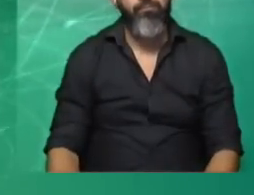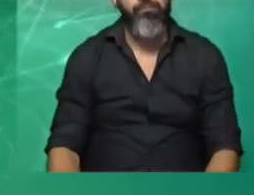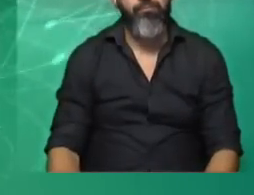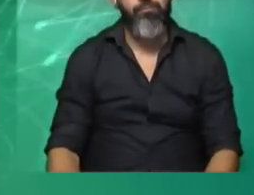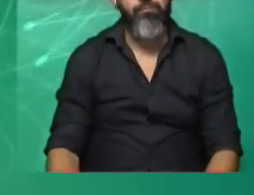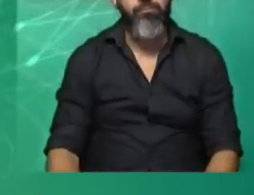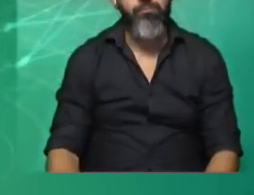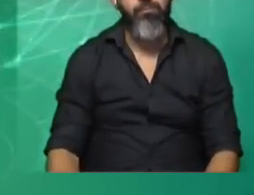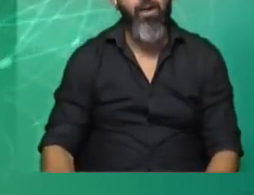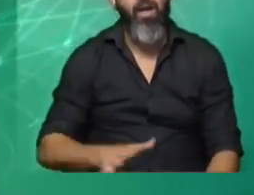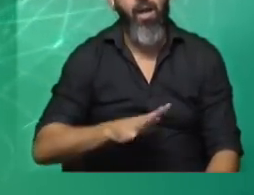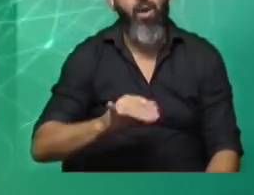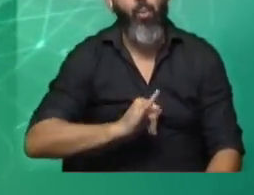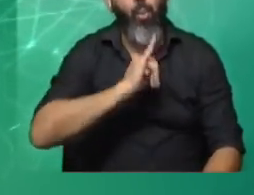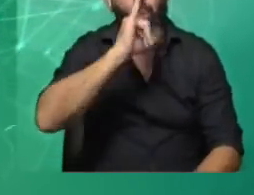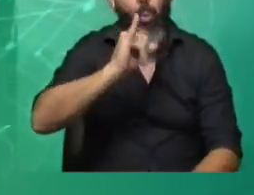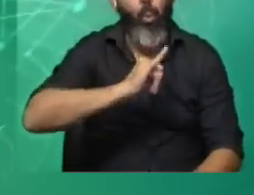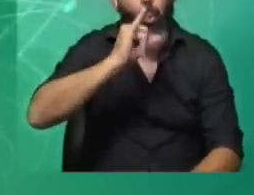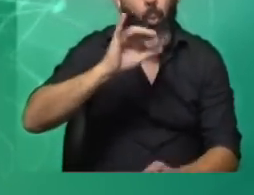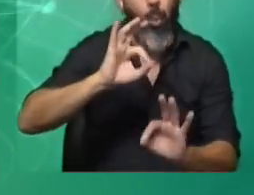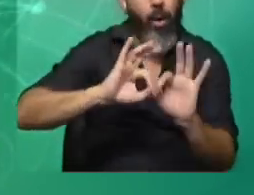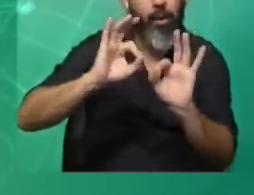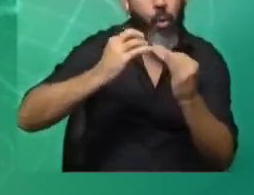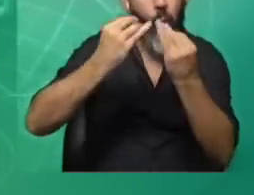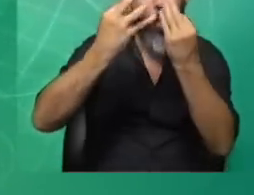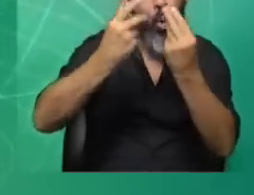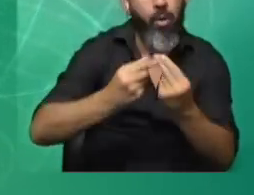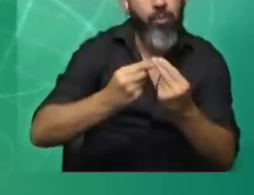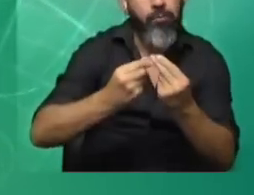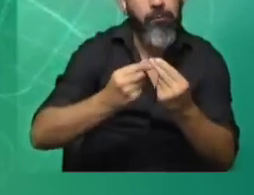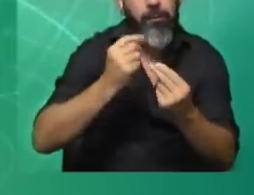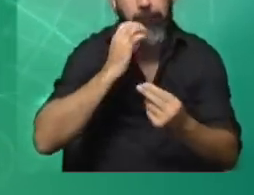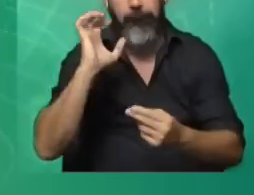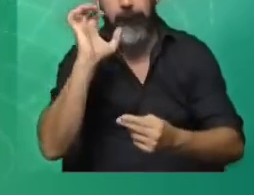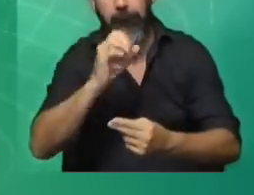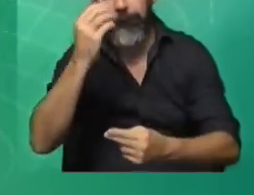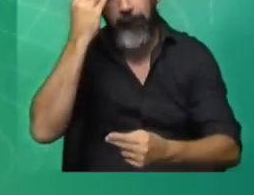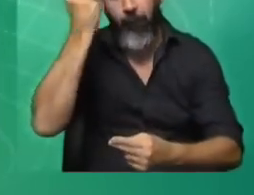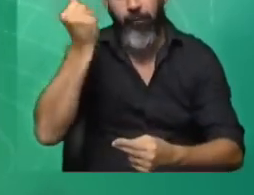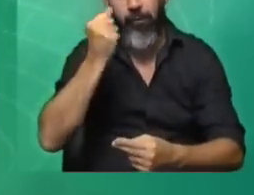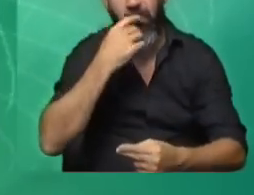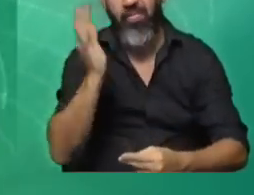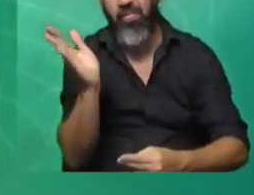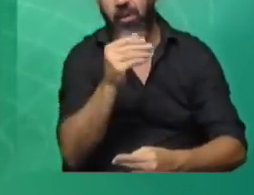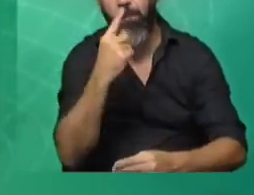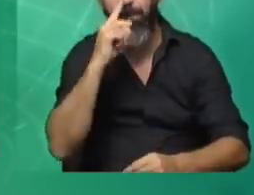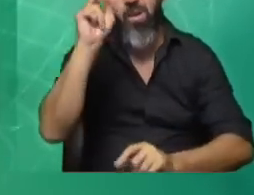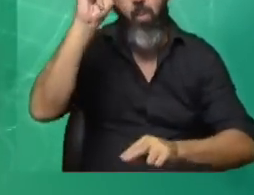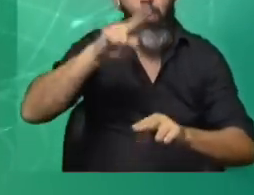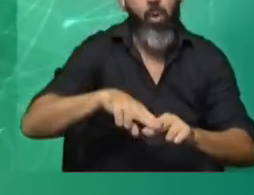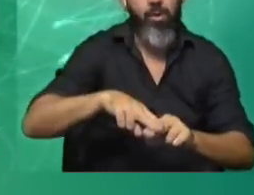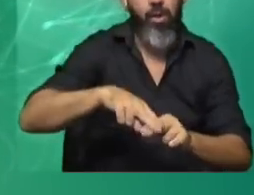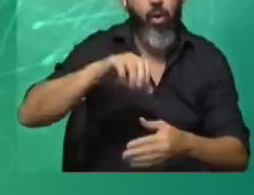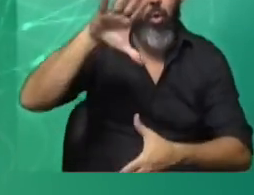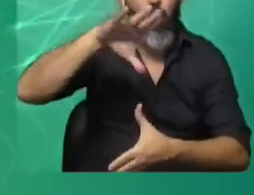ha imperado un relato muy meticuloso y bien orquestado basado en demonizar olvidar y menospreciar no solo a miles de muertes en el